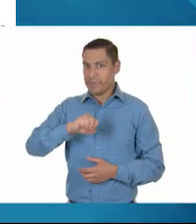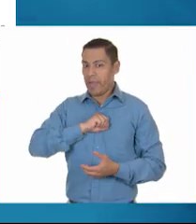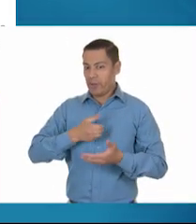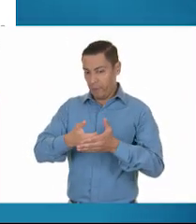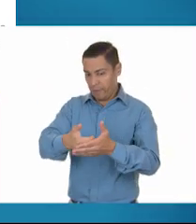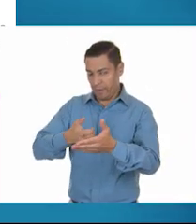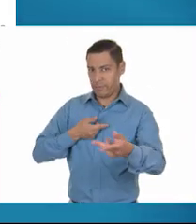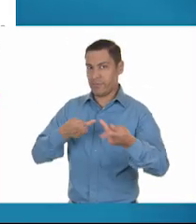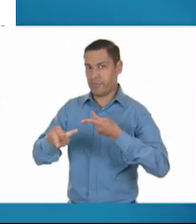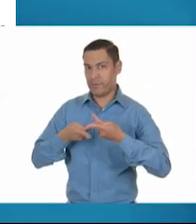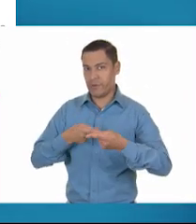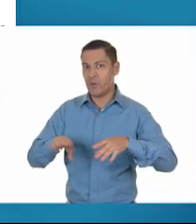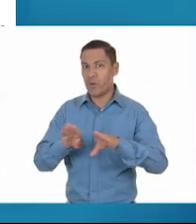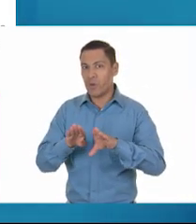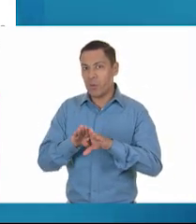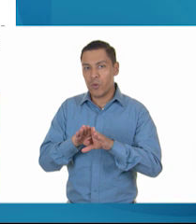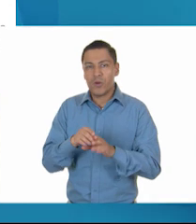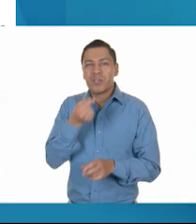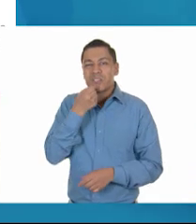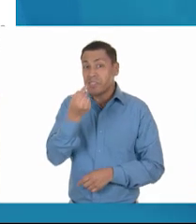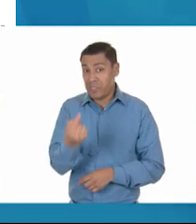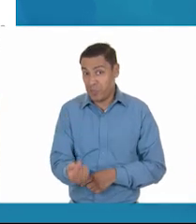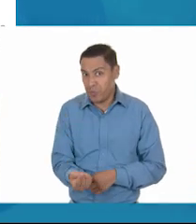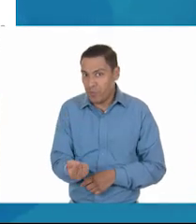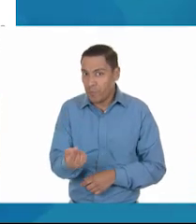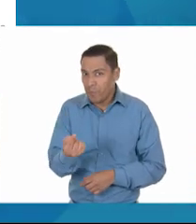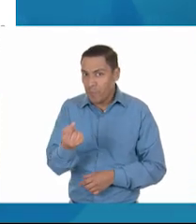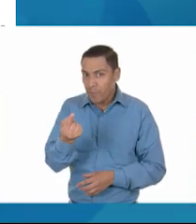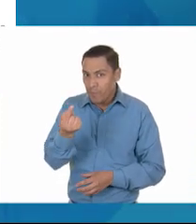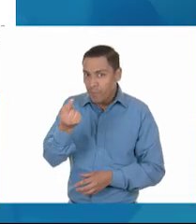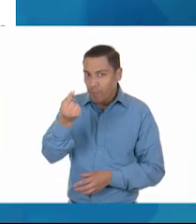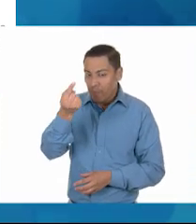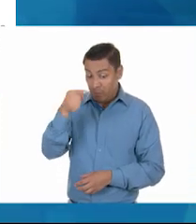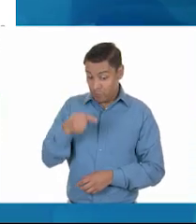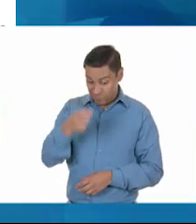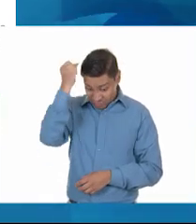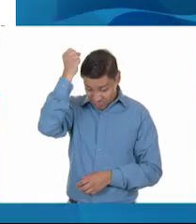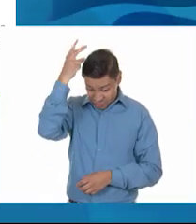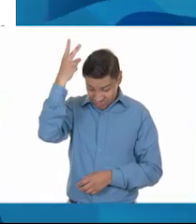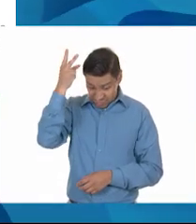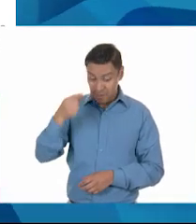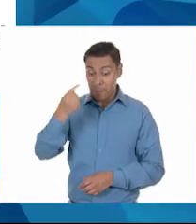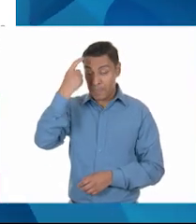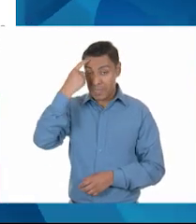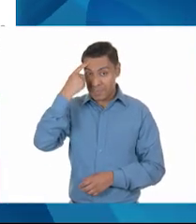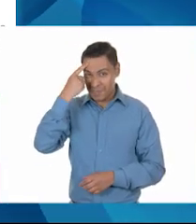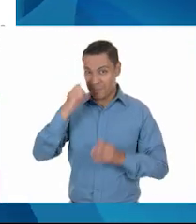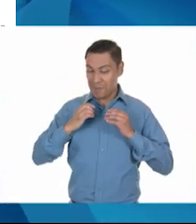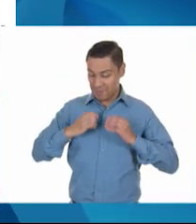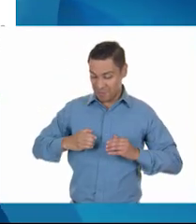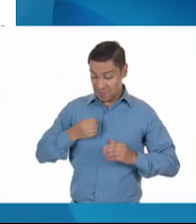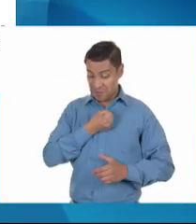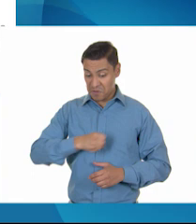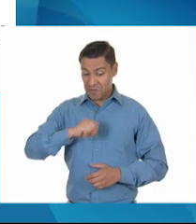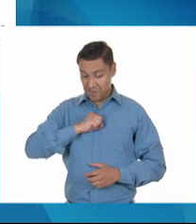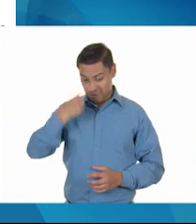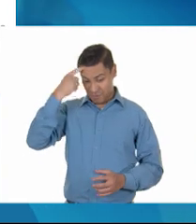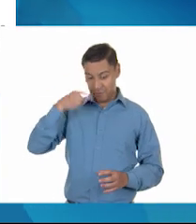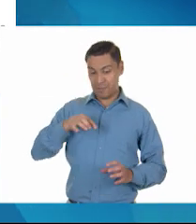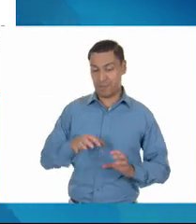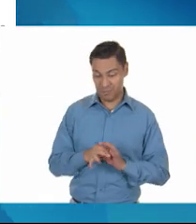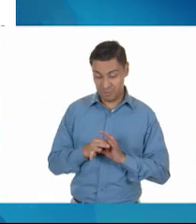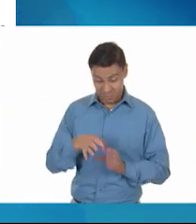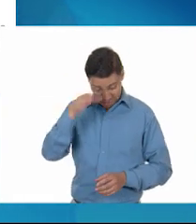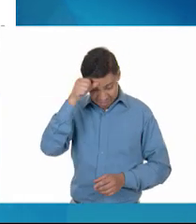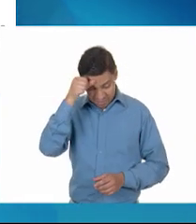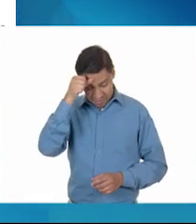hacerlo puede comenzar a tu edad, Raulito. Así que ya sabes, mente sana en cuerpo sano. Sí, sí, eso es exactamente lo